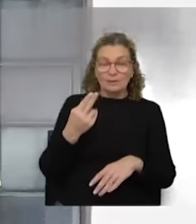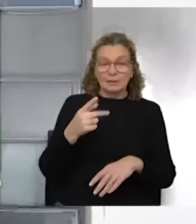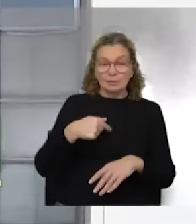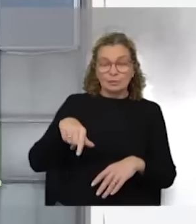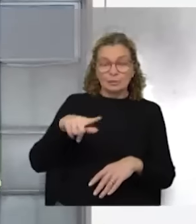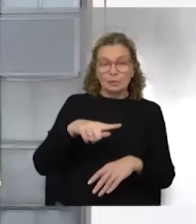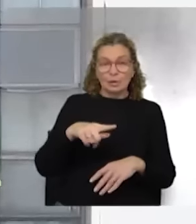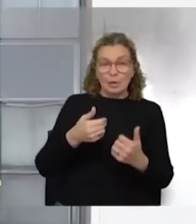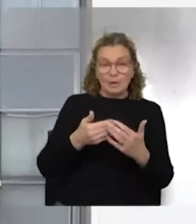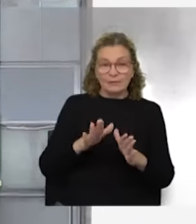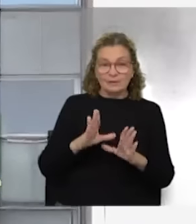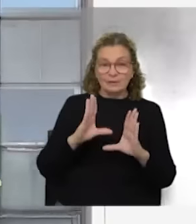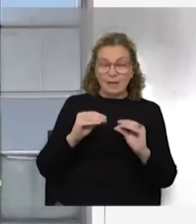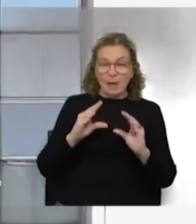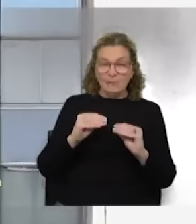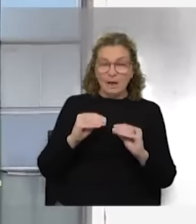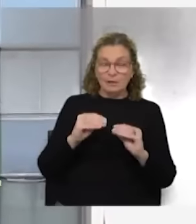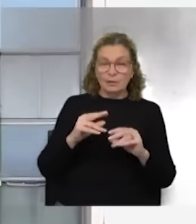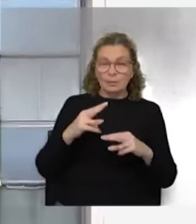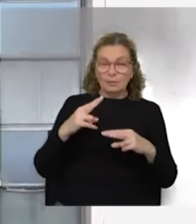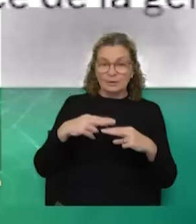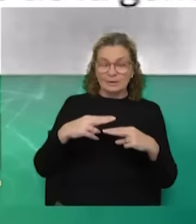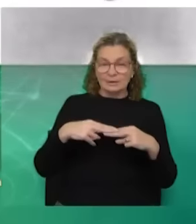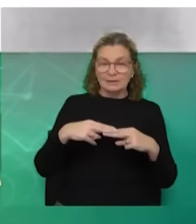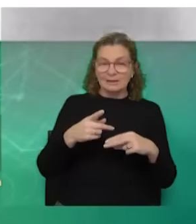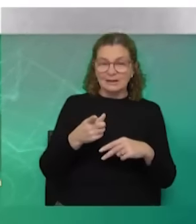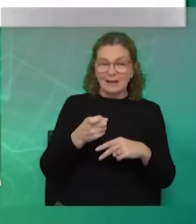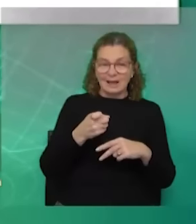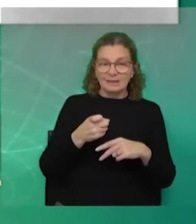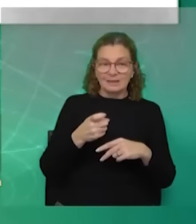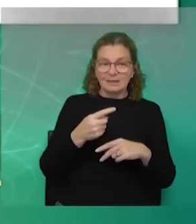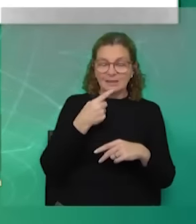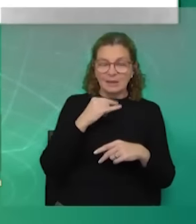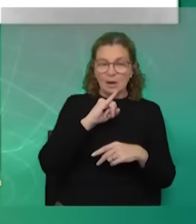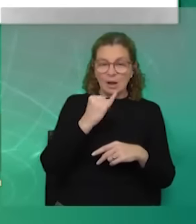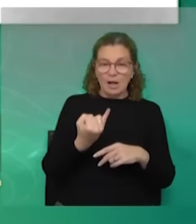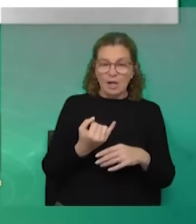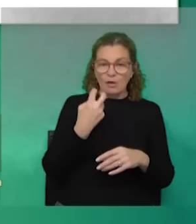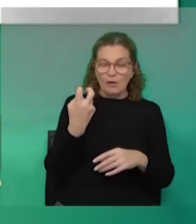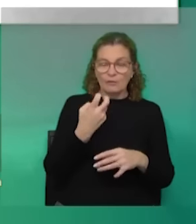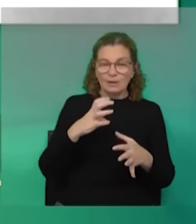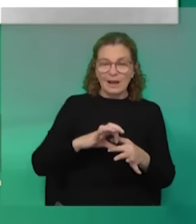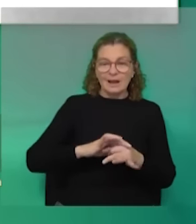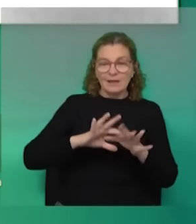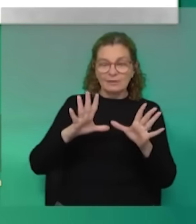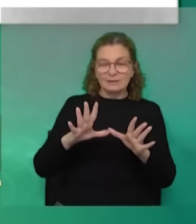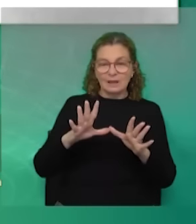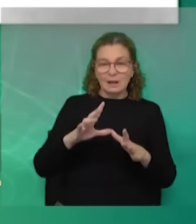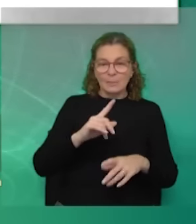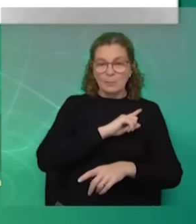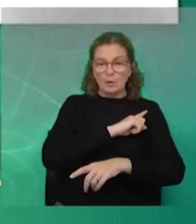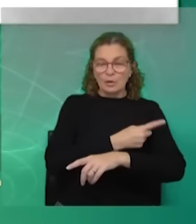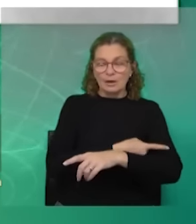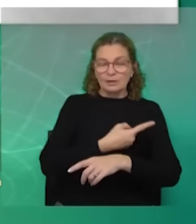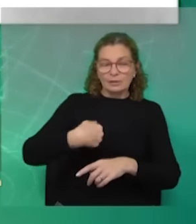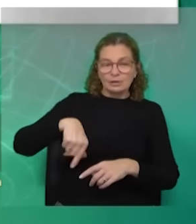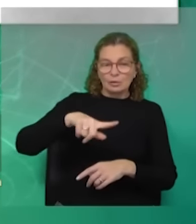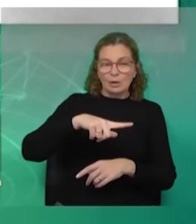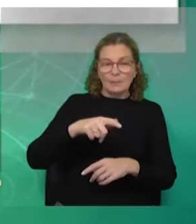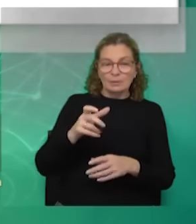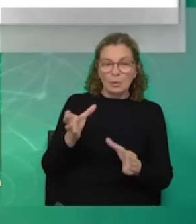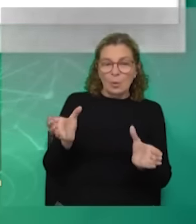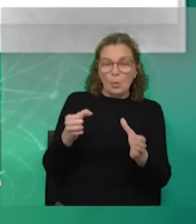precandidatas también se expresaron por la red social x Álvaro Delgado destacó la búsqueda de la libertad la convicción de que el poder nace de la gente y la unidad